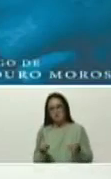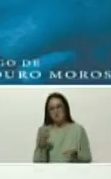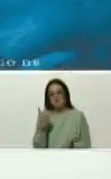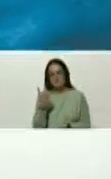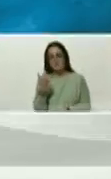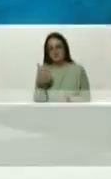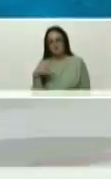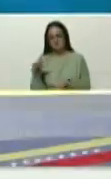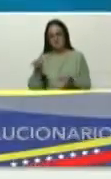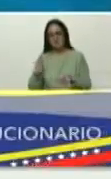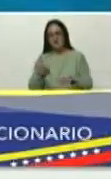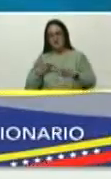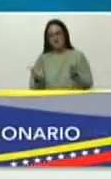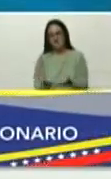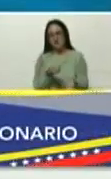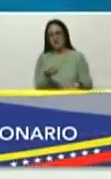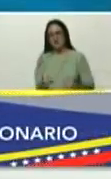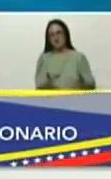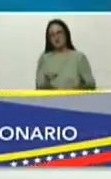burgués oligárquico.